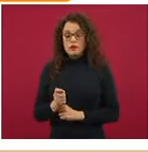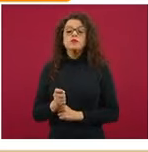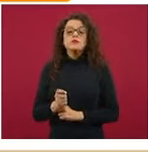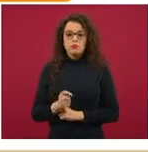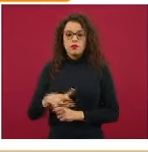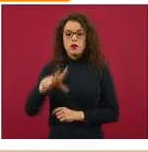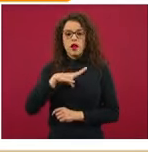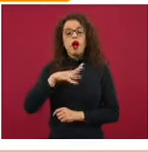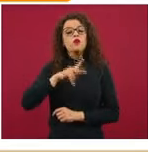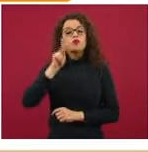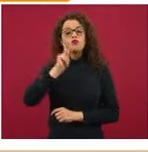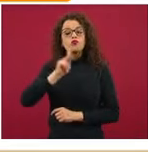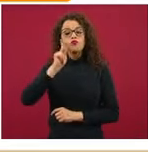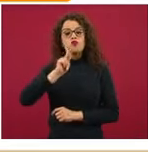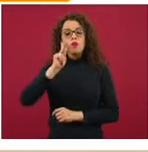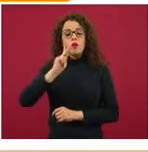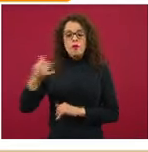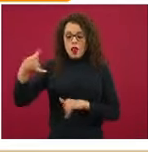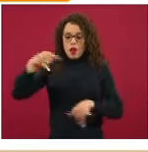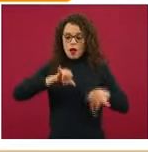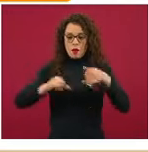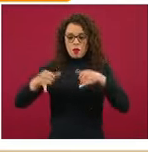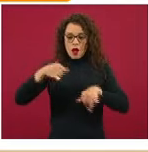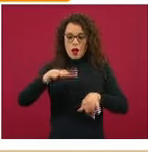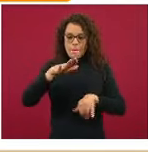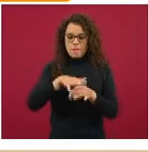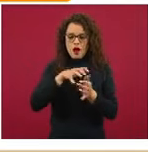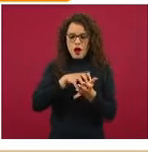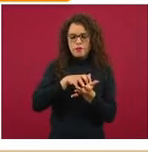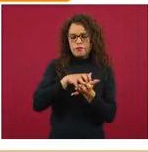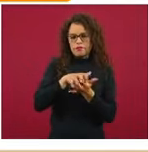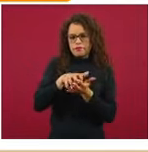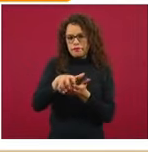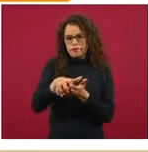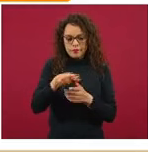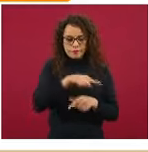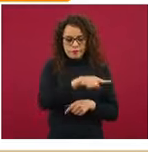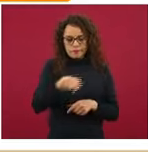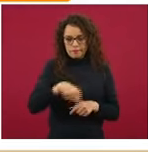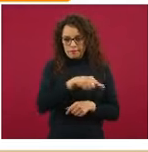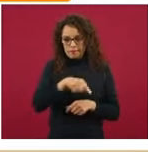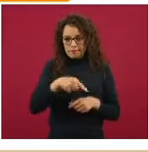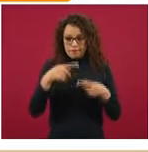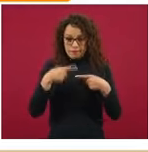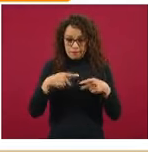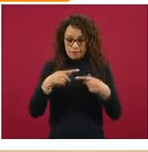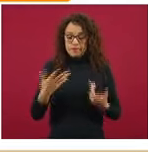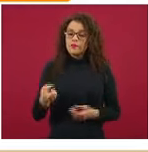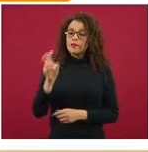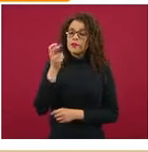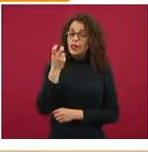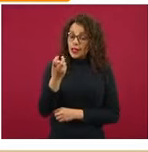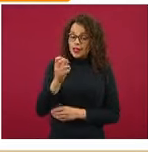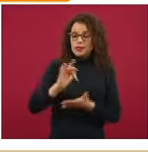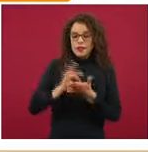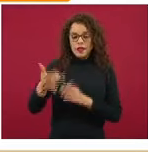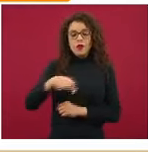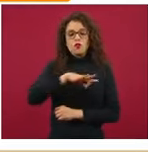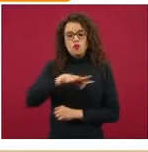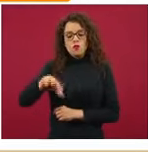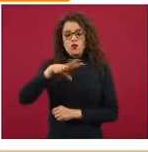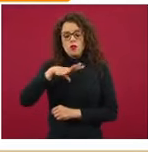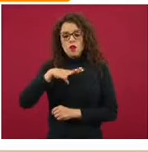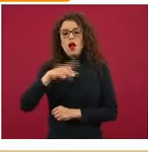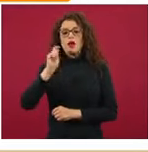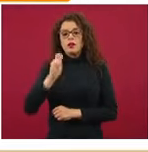una prueba de laboratorio en la mayoría de ellas, y por lo tanto podemos tener entonces estos